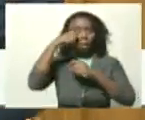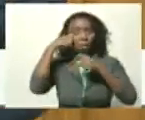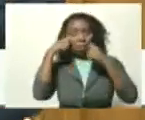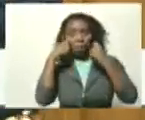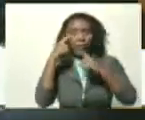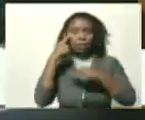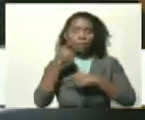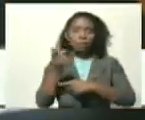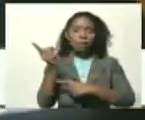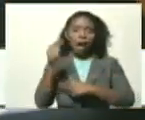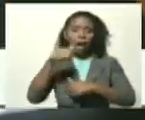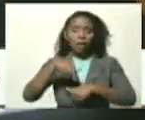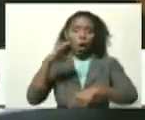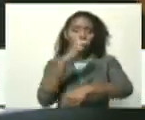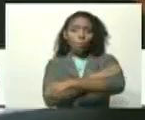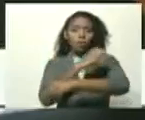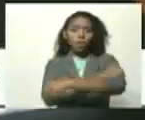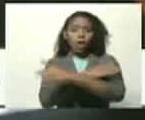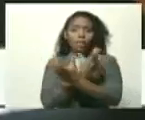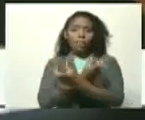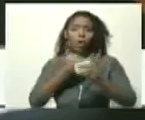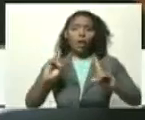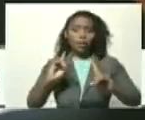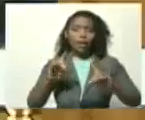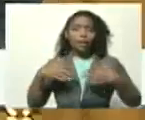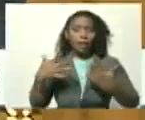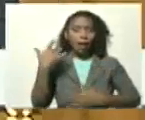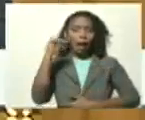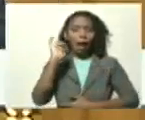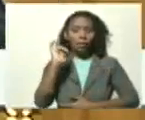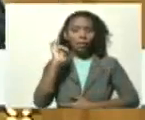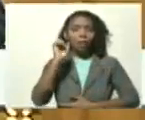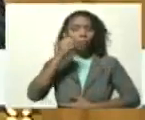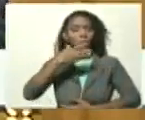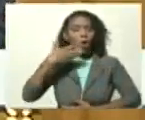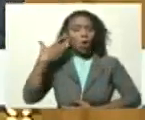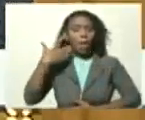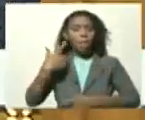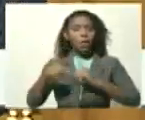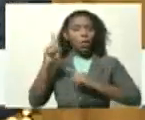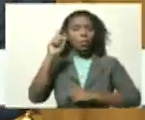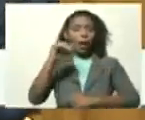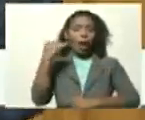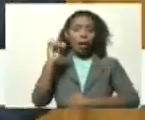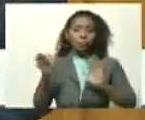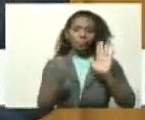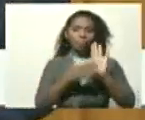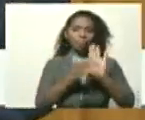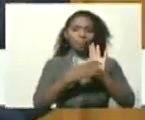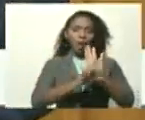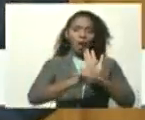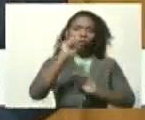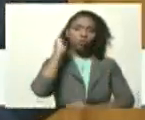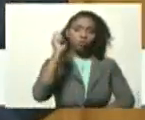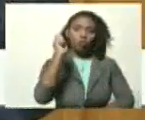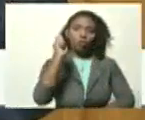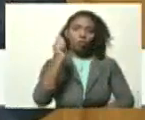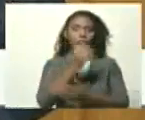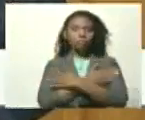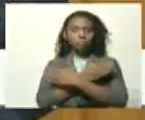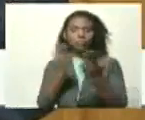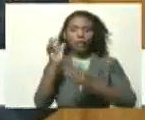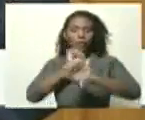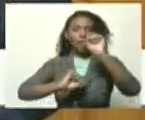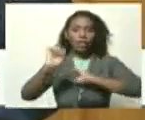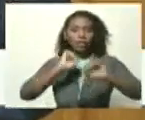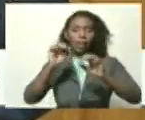que aquí hay una oposición democrática que tiene dignidad, pero que también se apega a esta Constitución y está dispuesta a